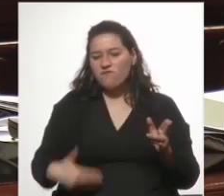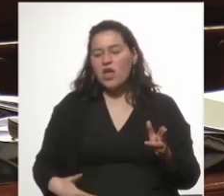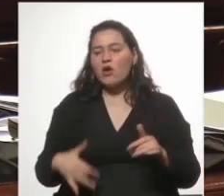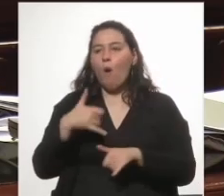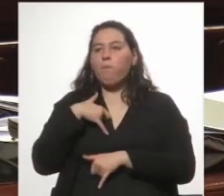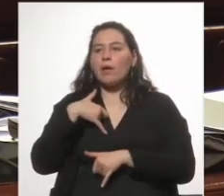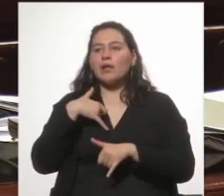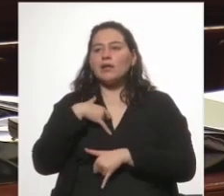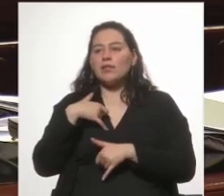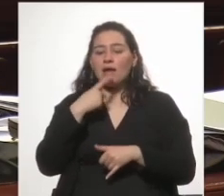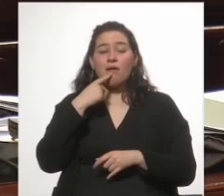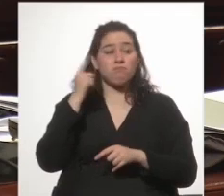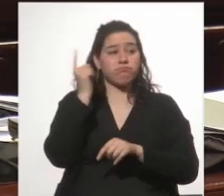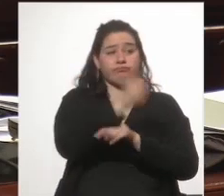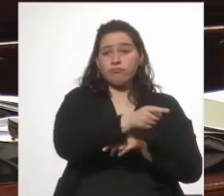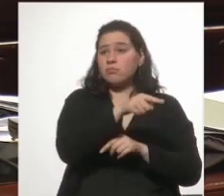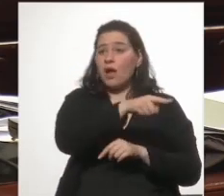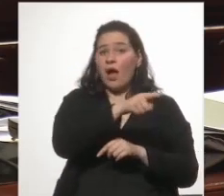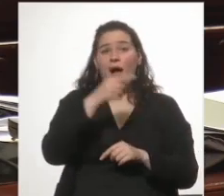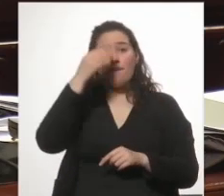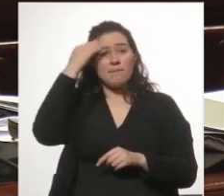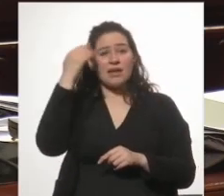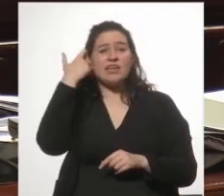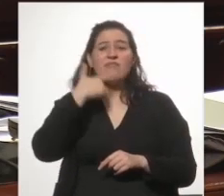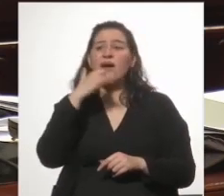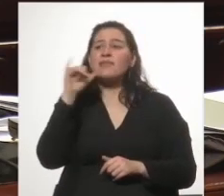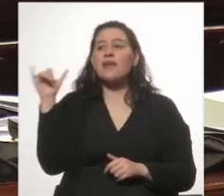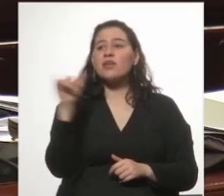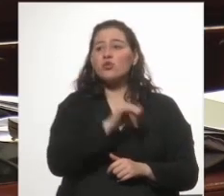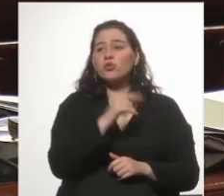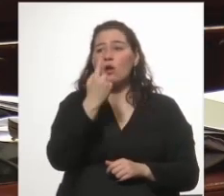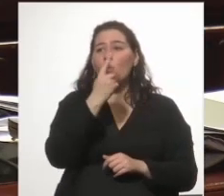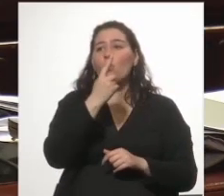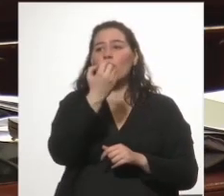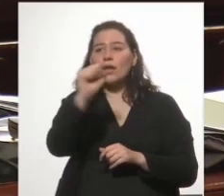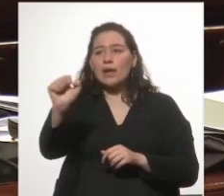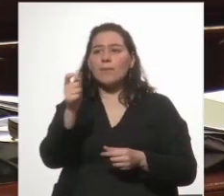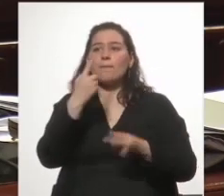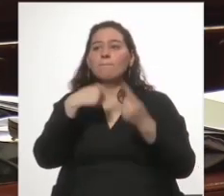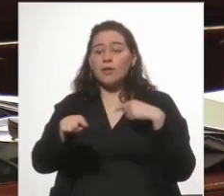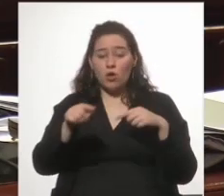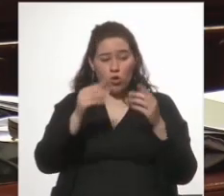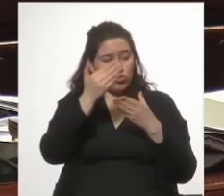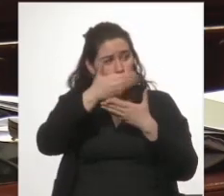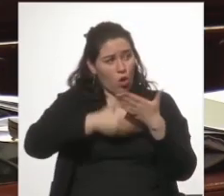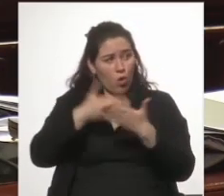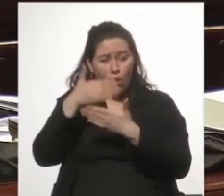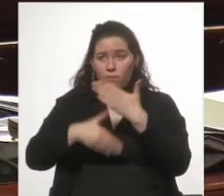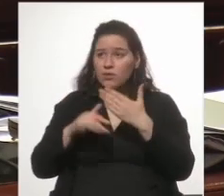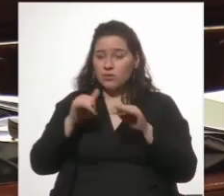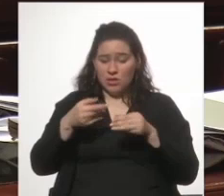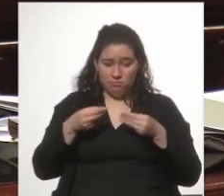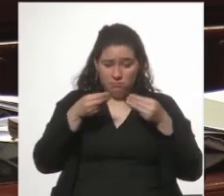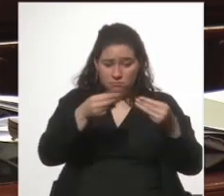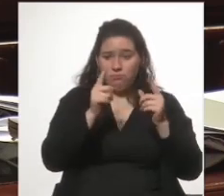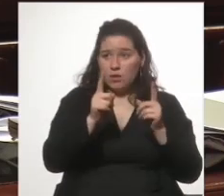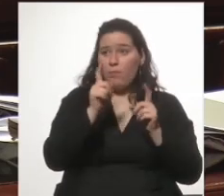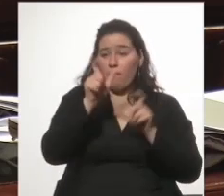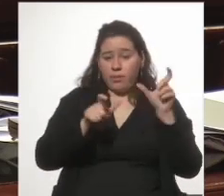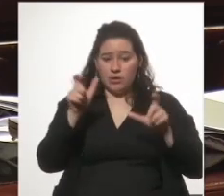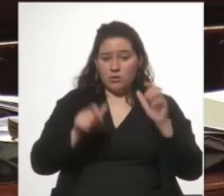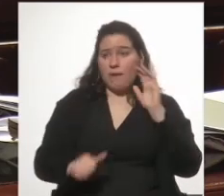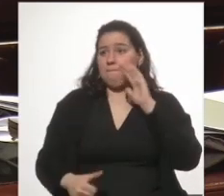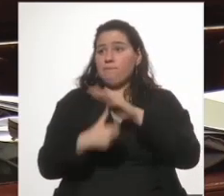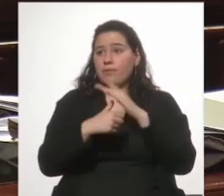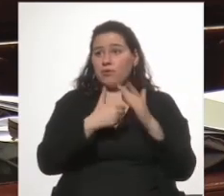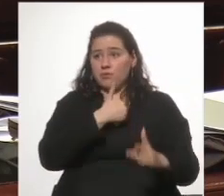pretende imputar a Manini el omitir denunciar la confesión de un crimen? Sin embargo, toda la documentación fue puesta en manos de quienes ejercían las mayores